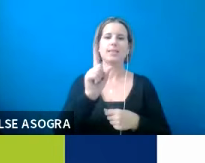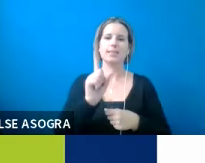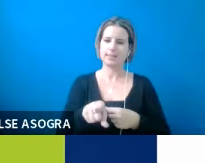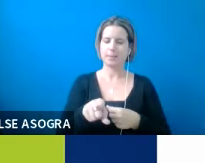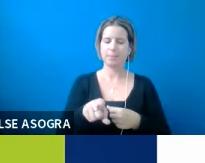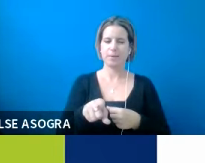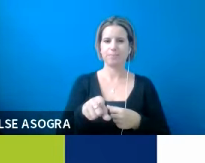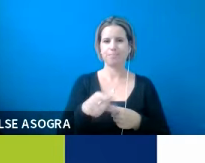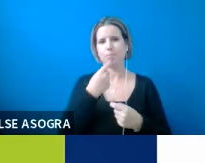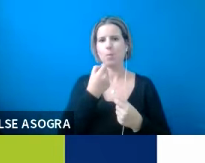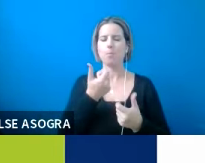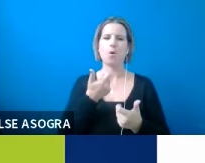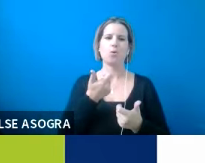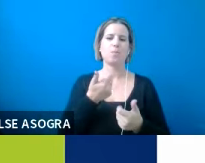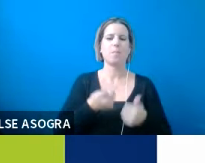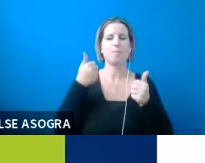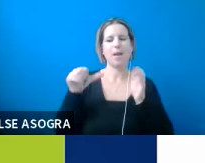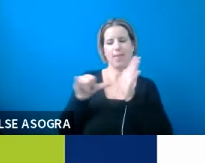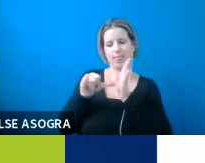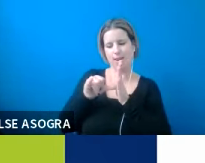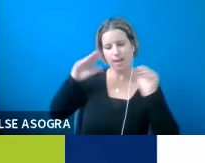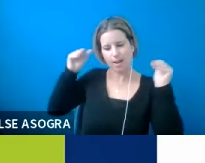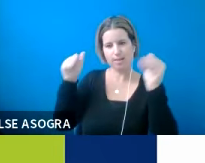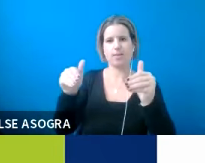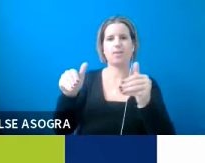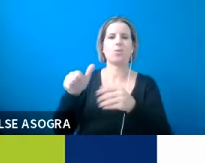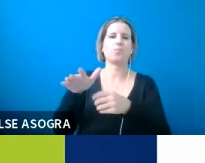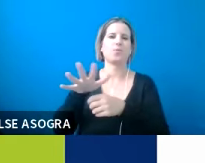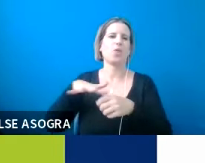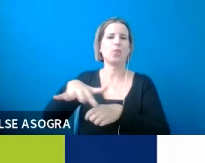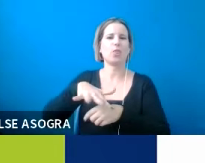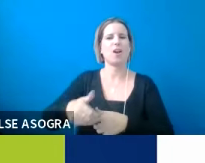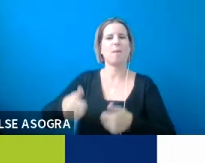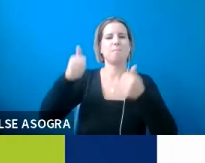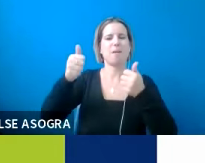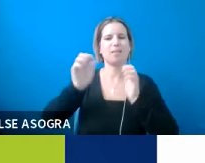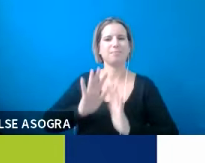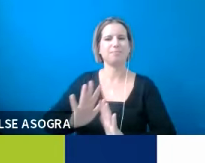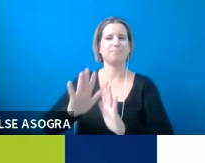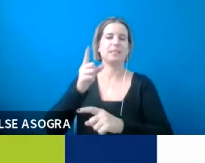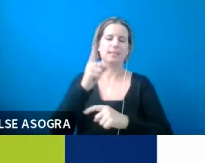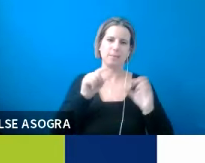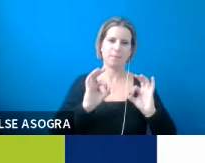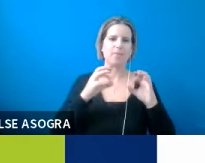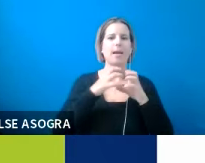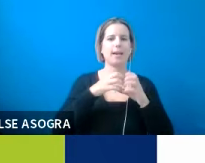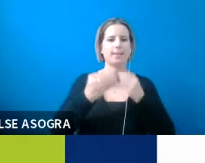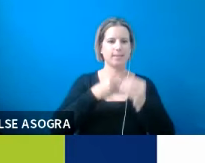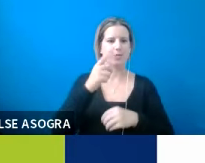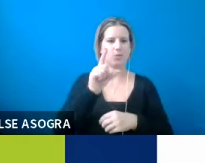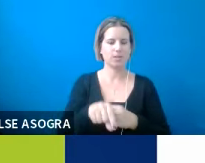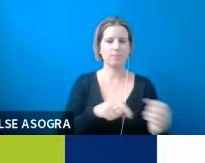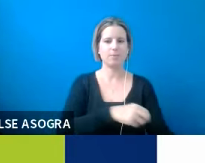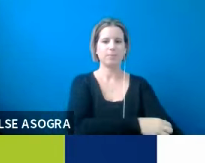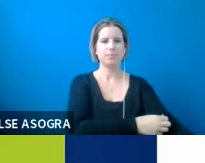lote pues de acercamiento a las zonas desfavorecidas ¿no? supongo que en otras provincias andaluzas también pero en Granada sí se ha hecho y